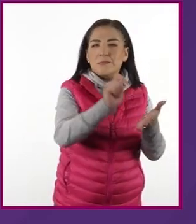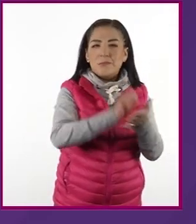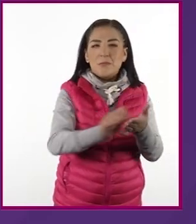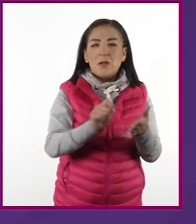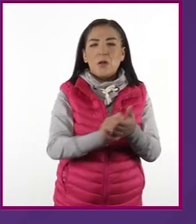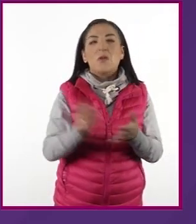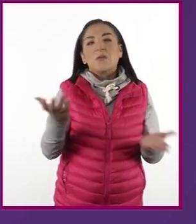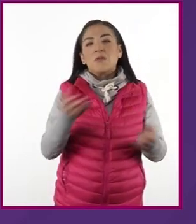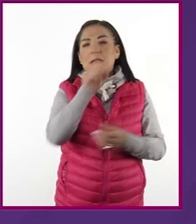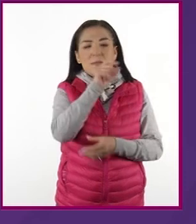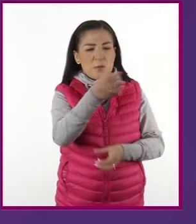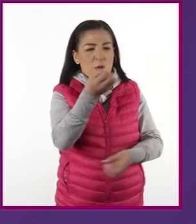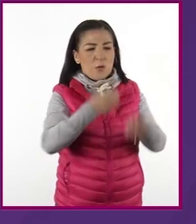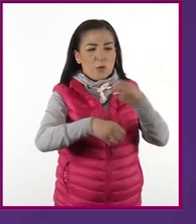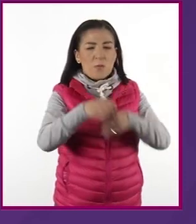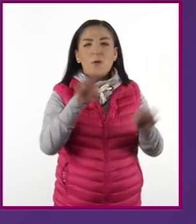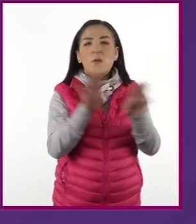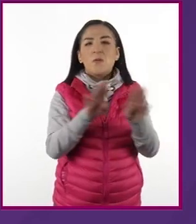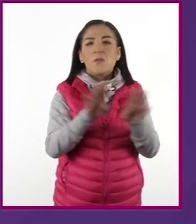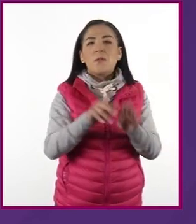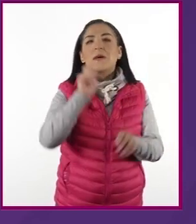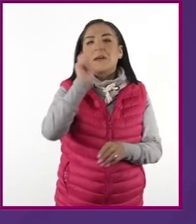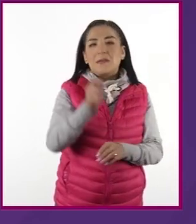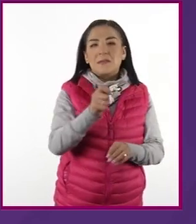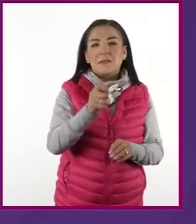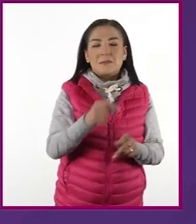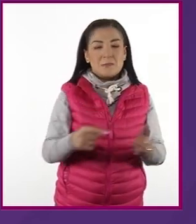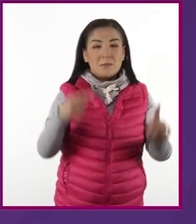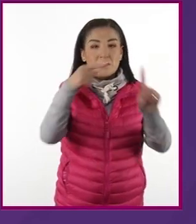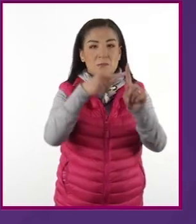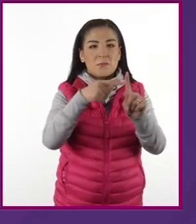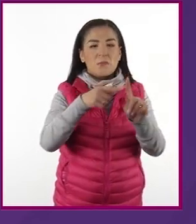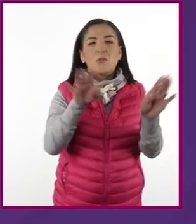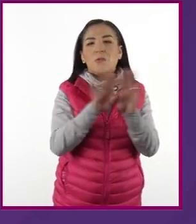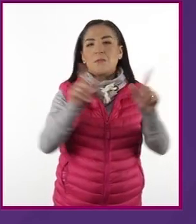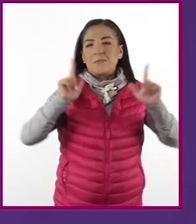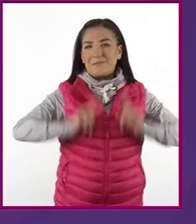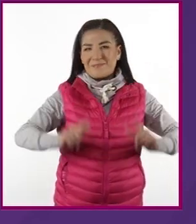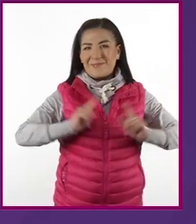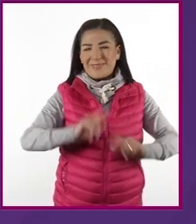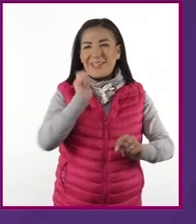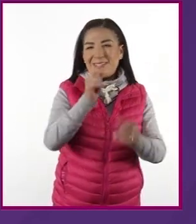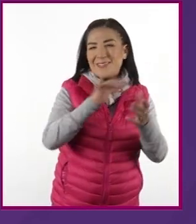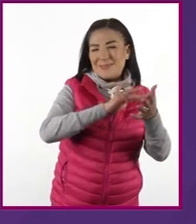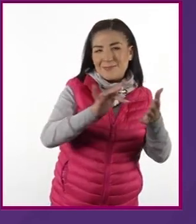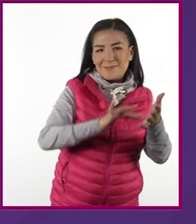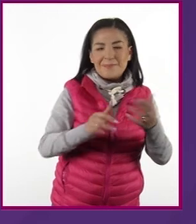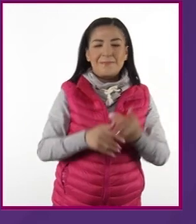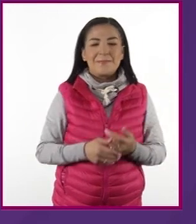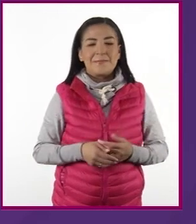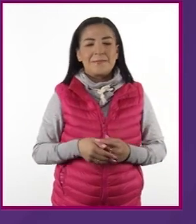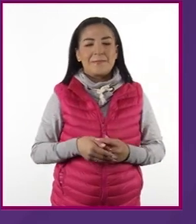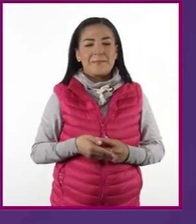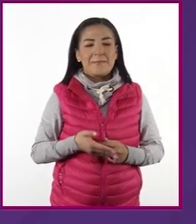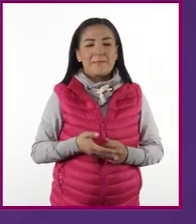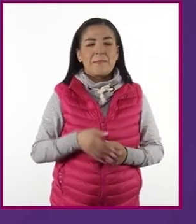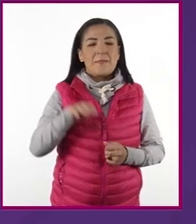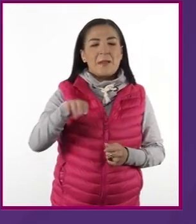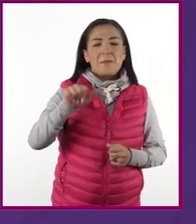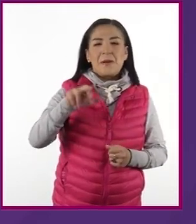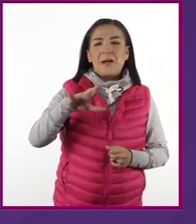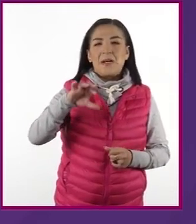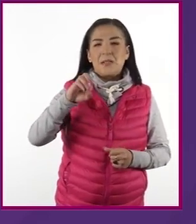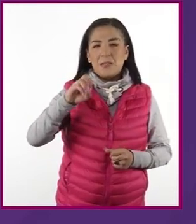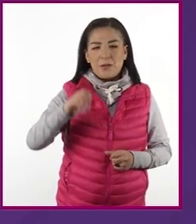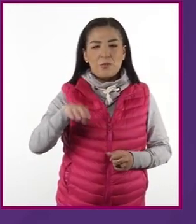suelan ubicarse en el terreno policial. Escritores como Mario Monteforte Toledo